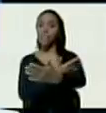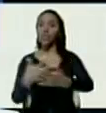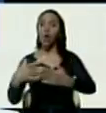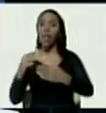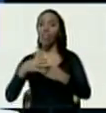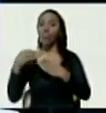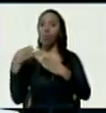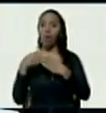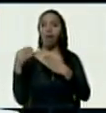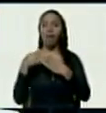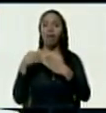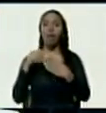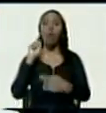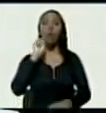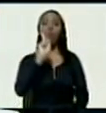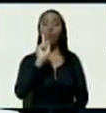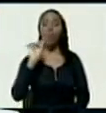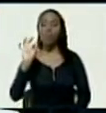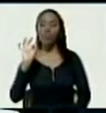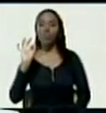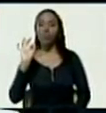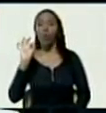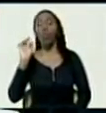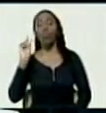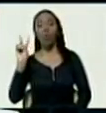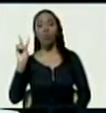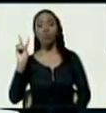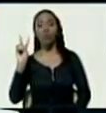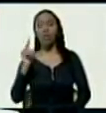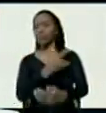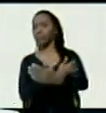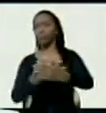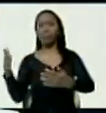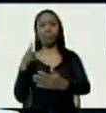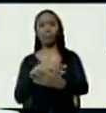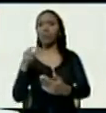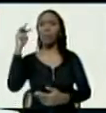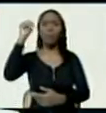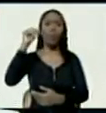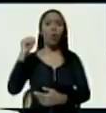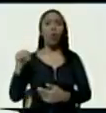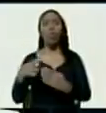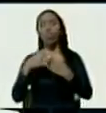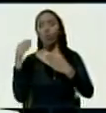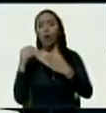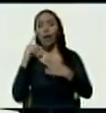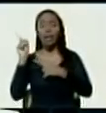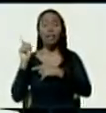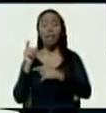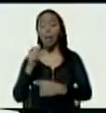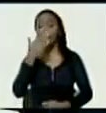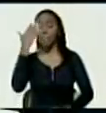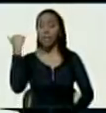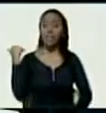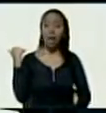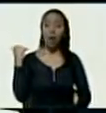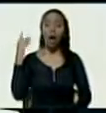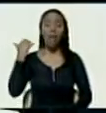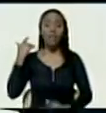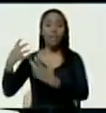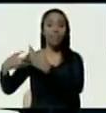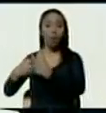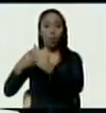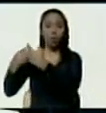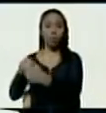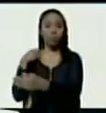dólares. 1,2 millones millardos de dólares que había sido presentado en un tribunal de la Florida el año pasado, es decir, el año